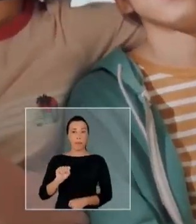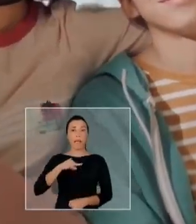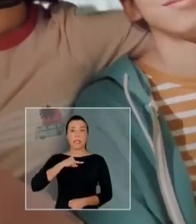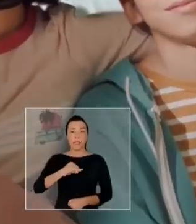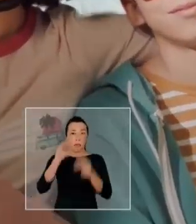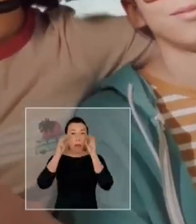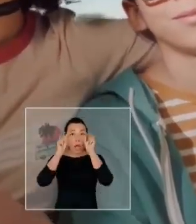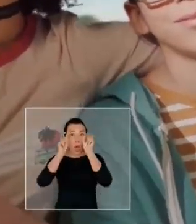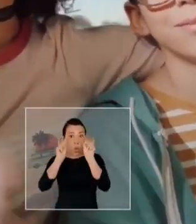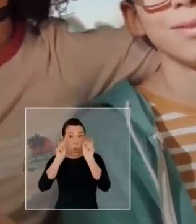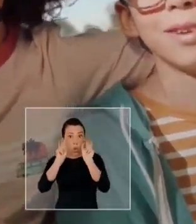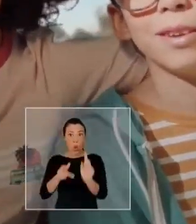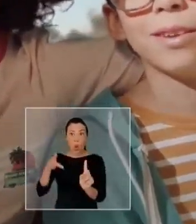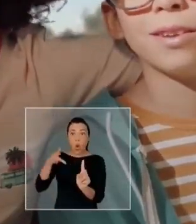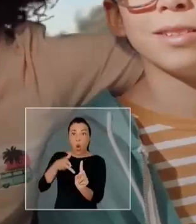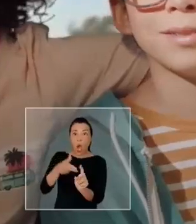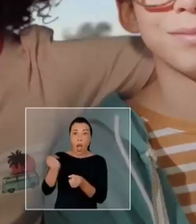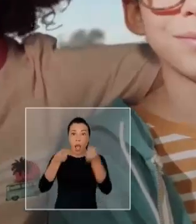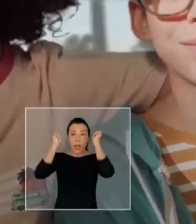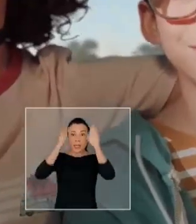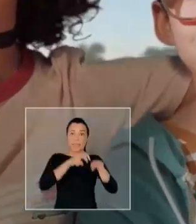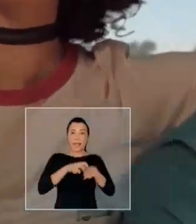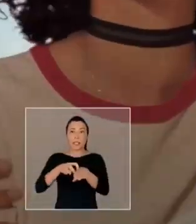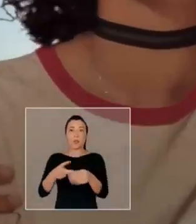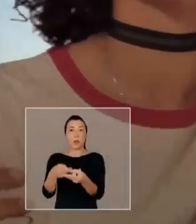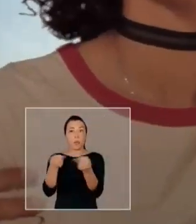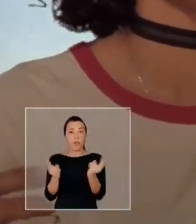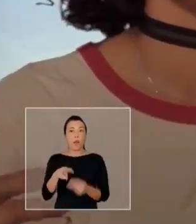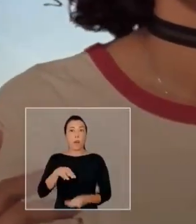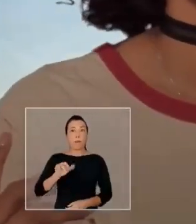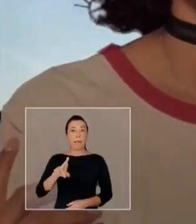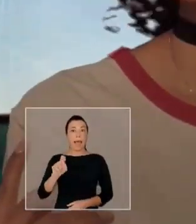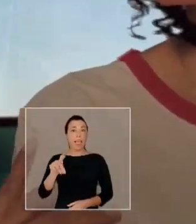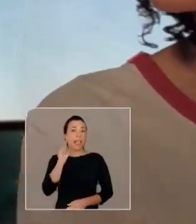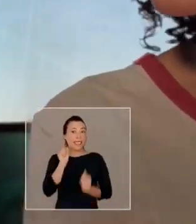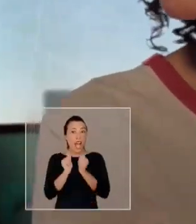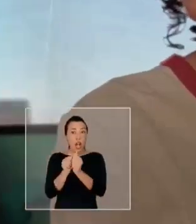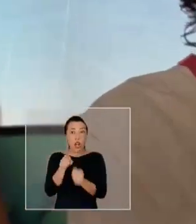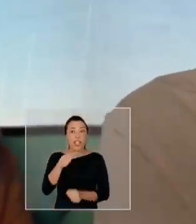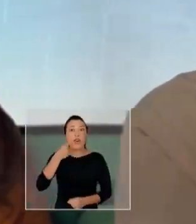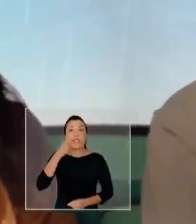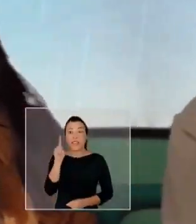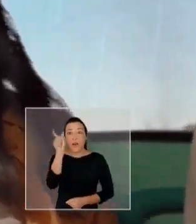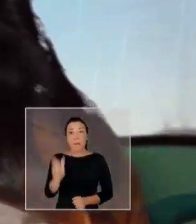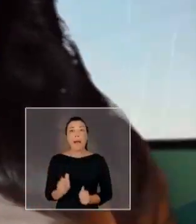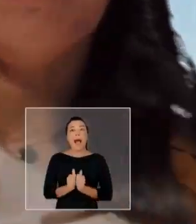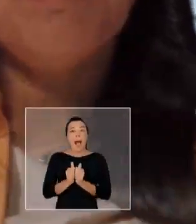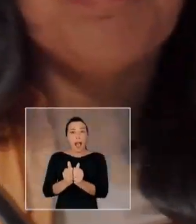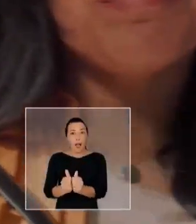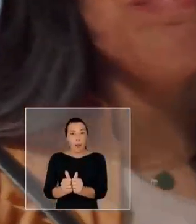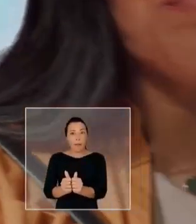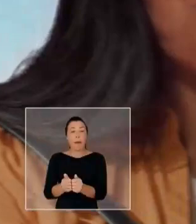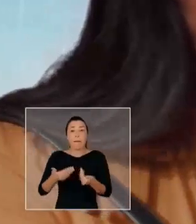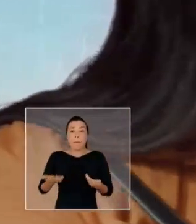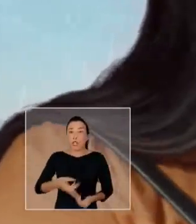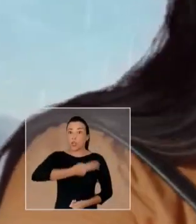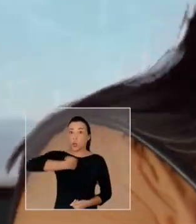siempre estamos, ojo, con el acoso en el transporte público. Que un Miranda esté junto a ti significa que alguien te acompaña. Por